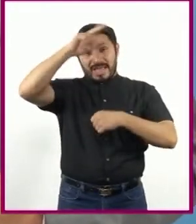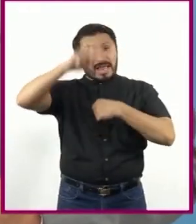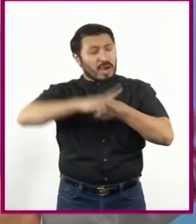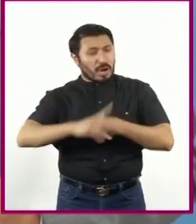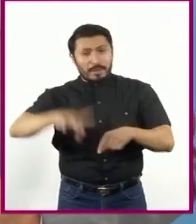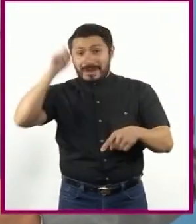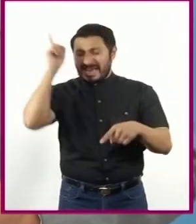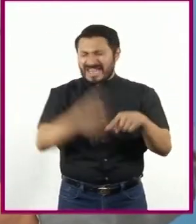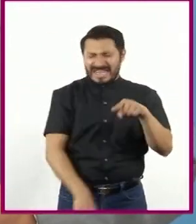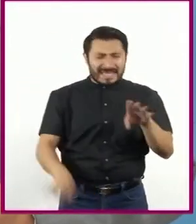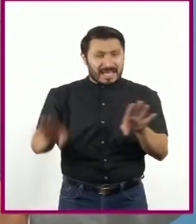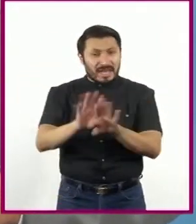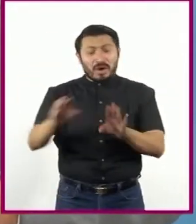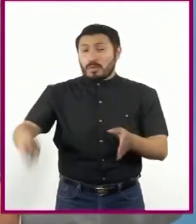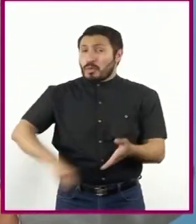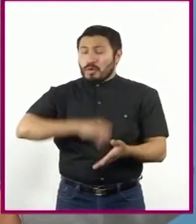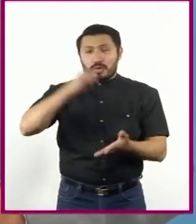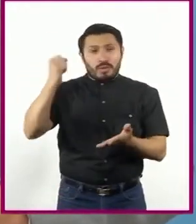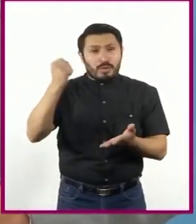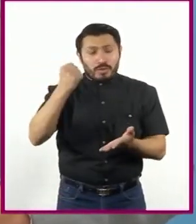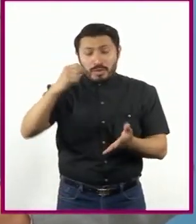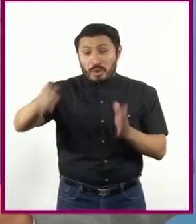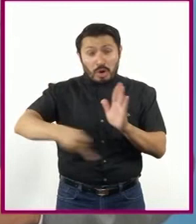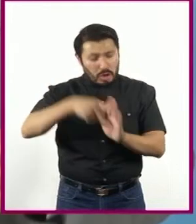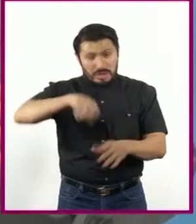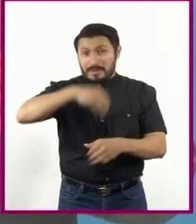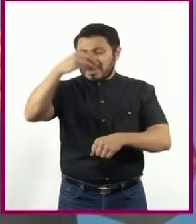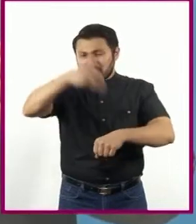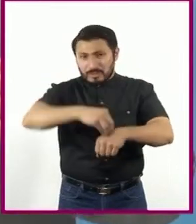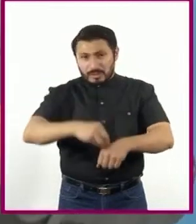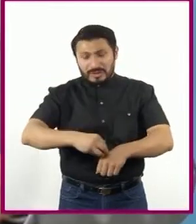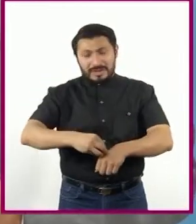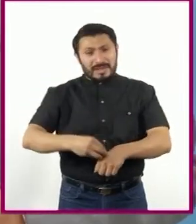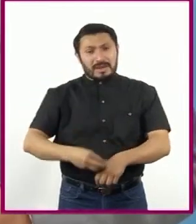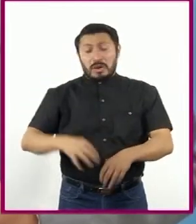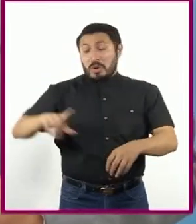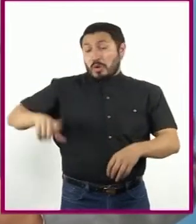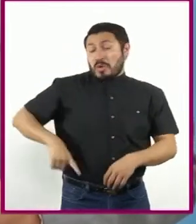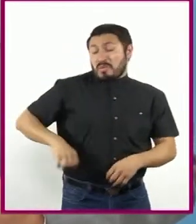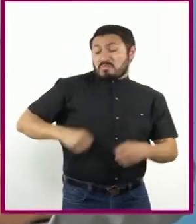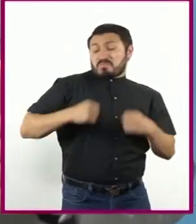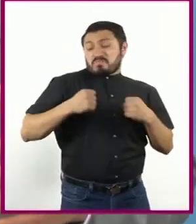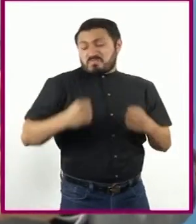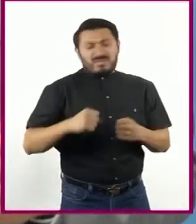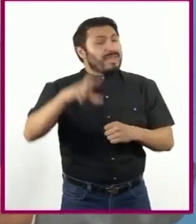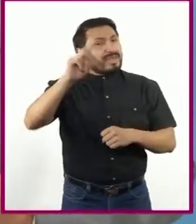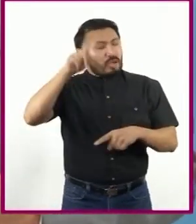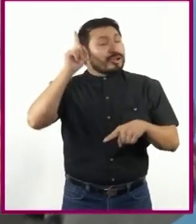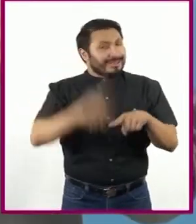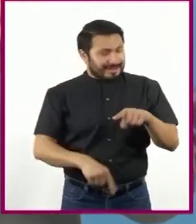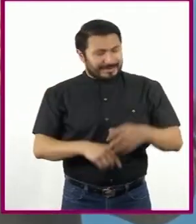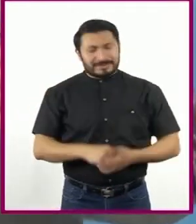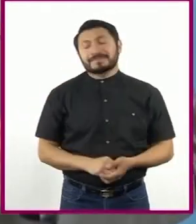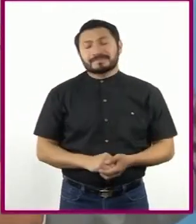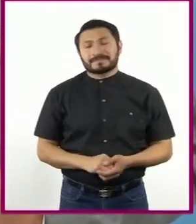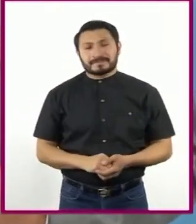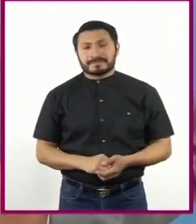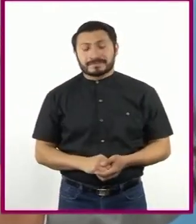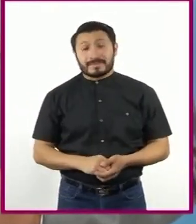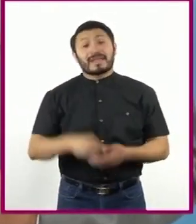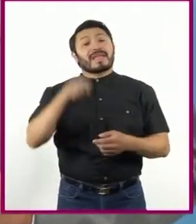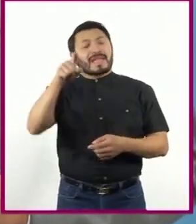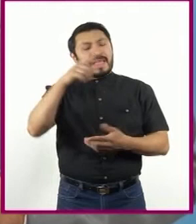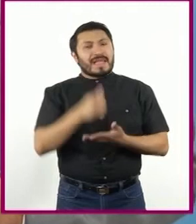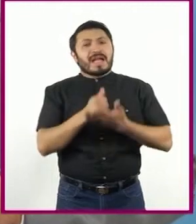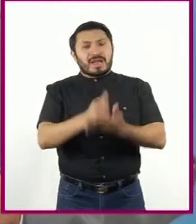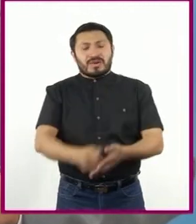intentos del restablecimiento absolutista. Entre los cambios que implementó destacan la promulgación